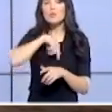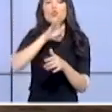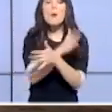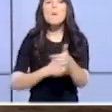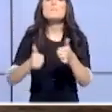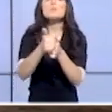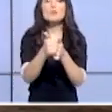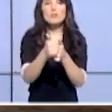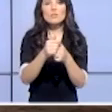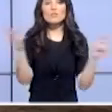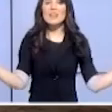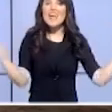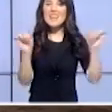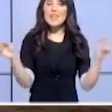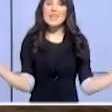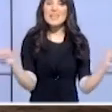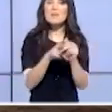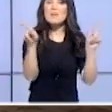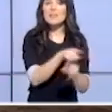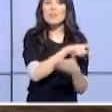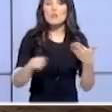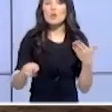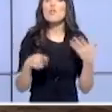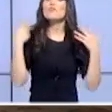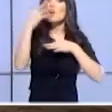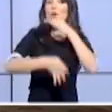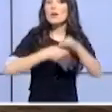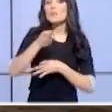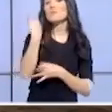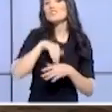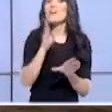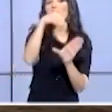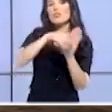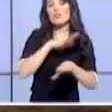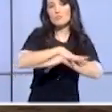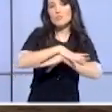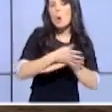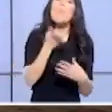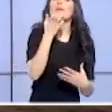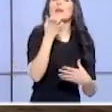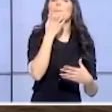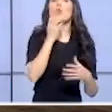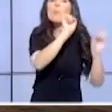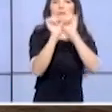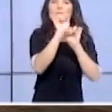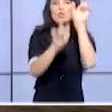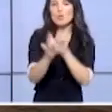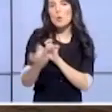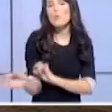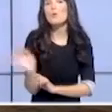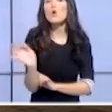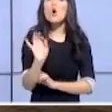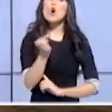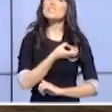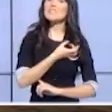igual forma hemos sido Pioneros en la eliminación de organismos ya presentes en la estructura del estado como el defensor